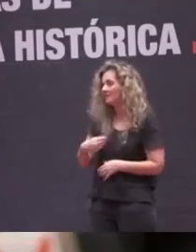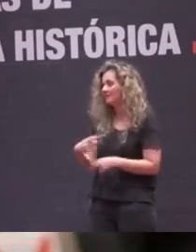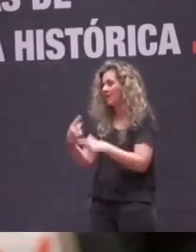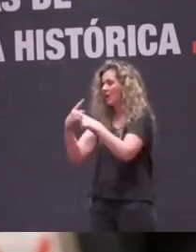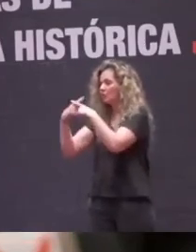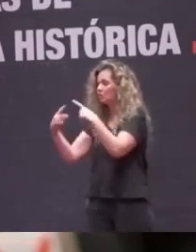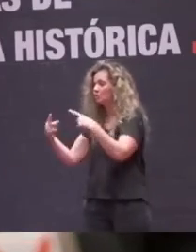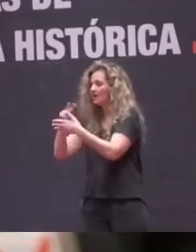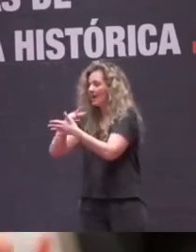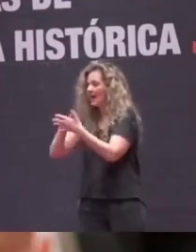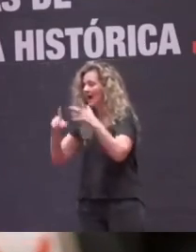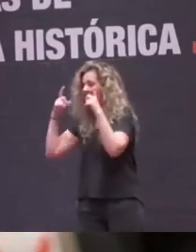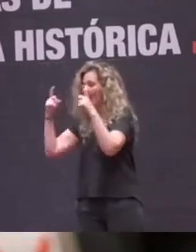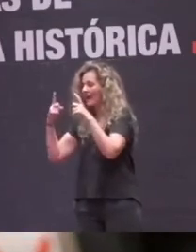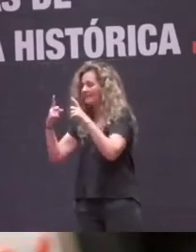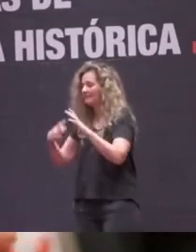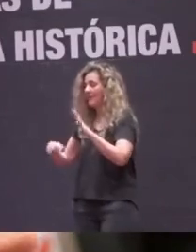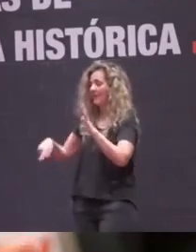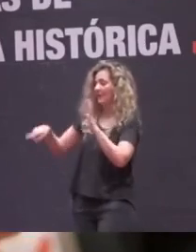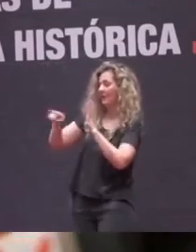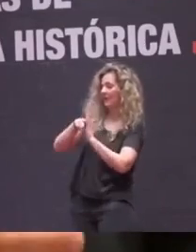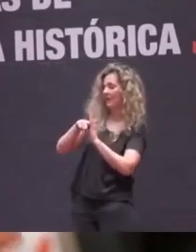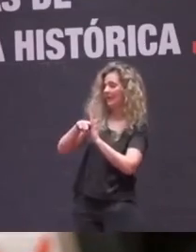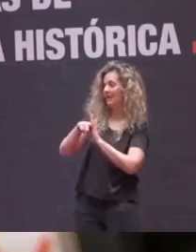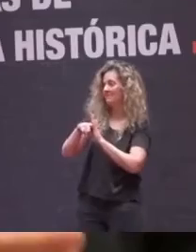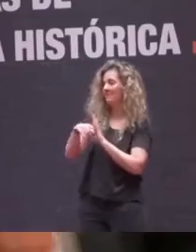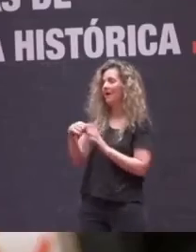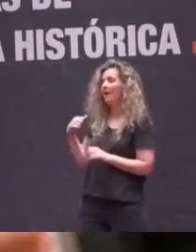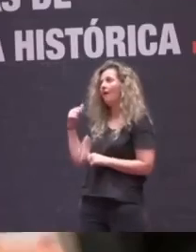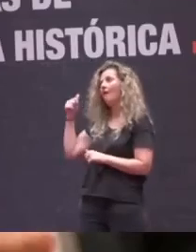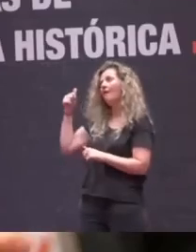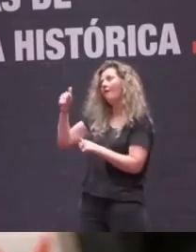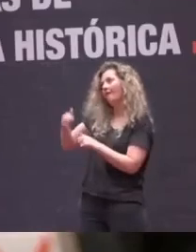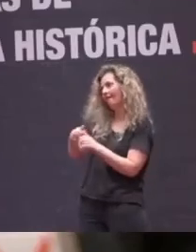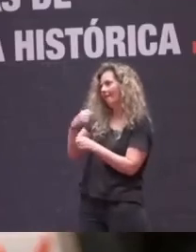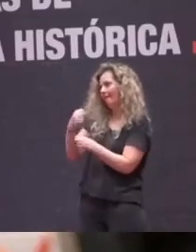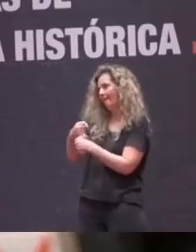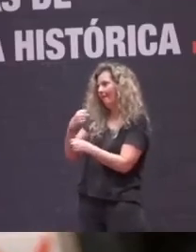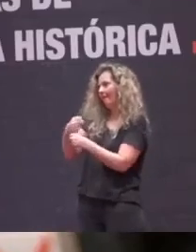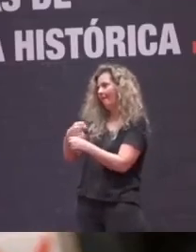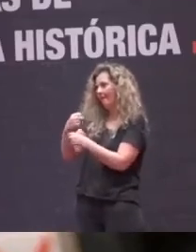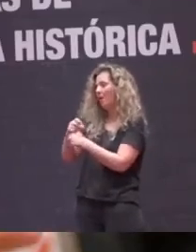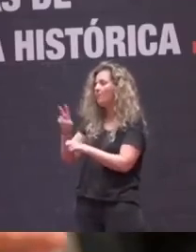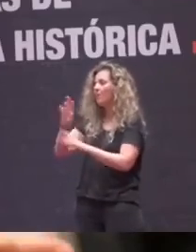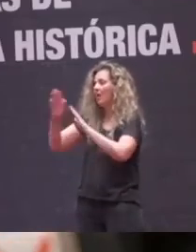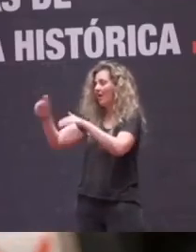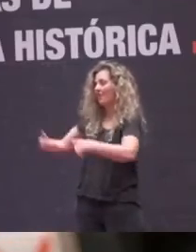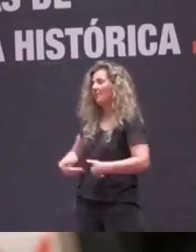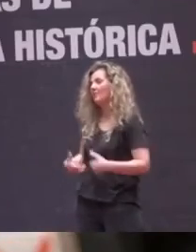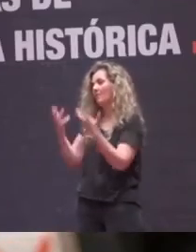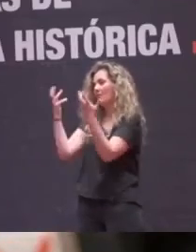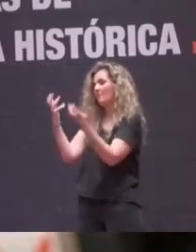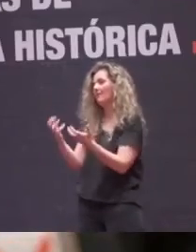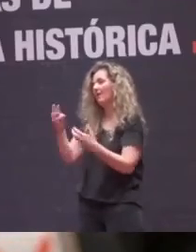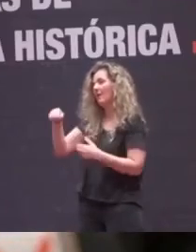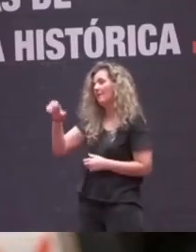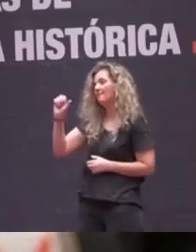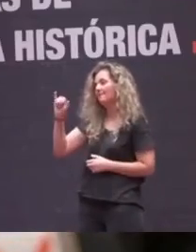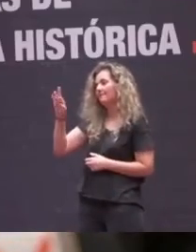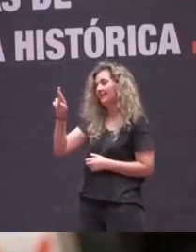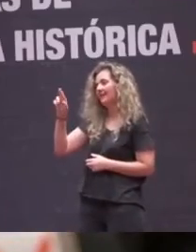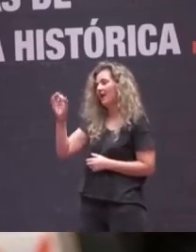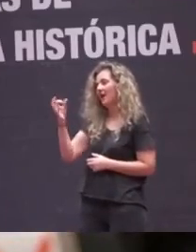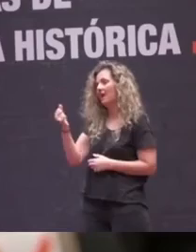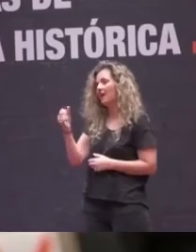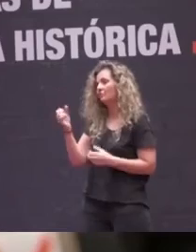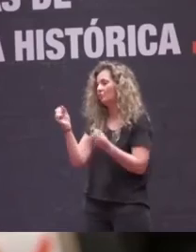de Galicia intente aparecer como que levan moitísimos anos traballando pola devolución de Pazo Meirás, pois non podemos permitir ese relato.